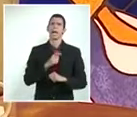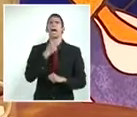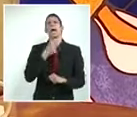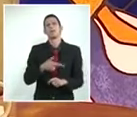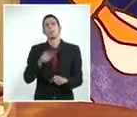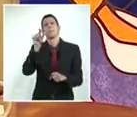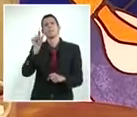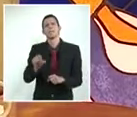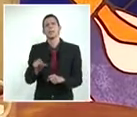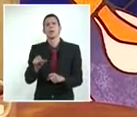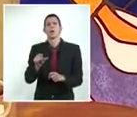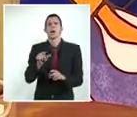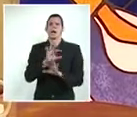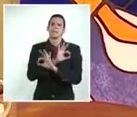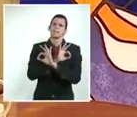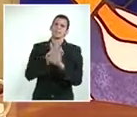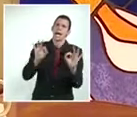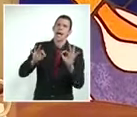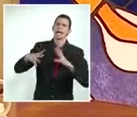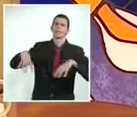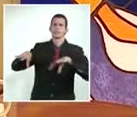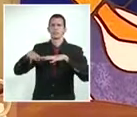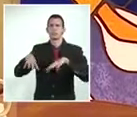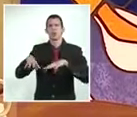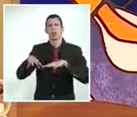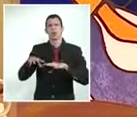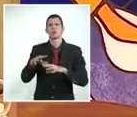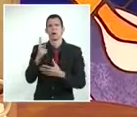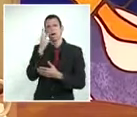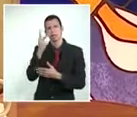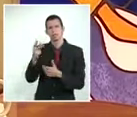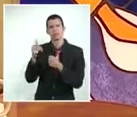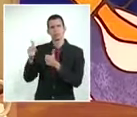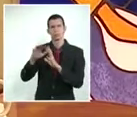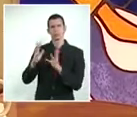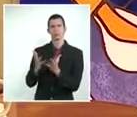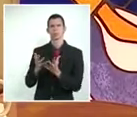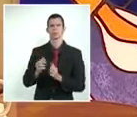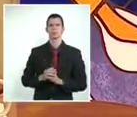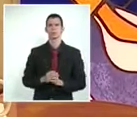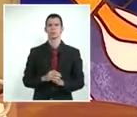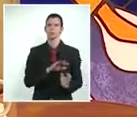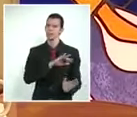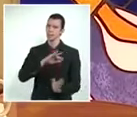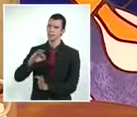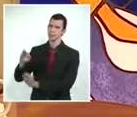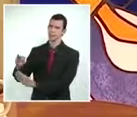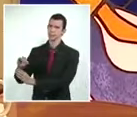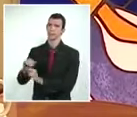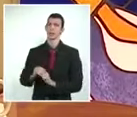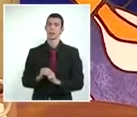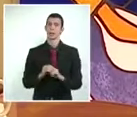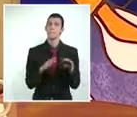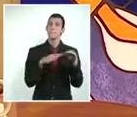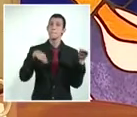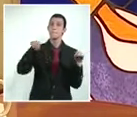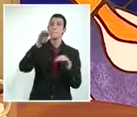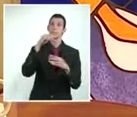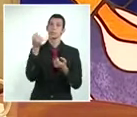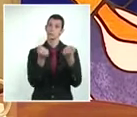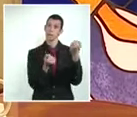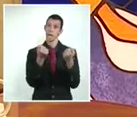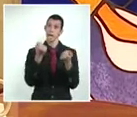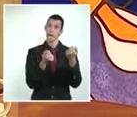serán evaluadas de conjunto por los gobiernos locales. El Ministerio de Transporte va a implementar esto, que ello